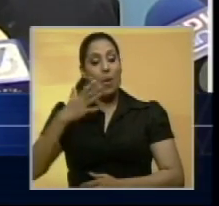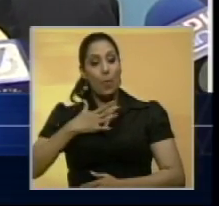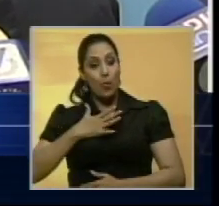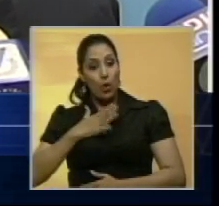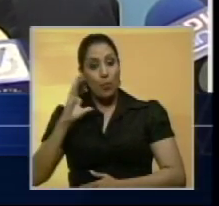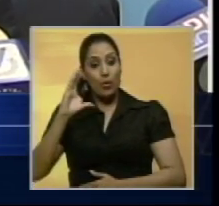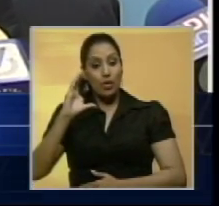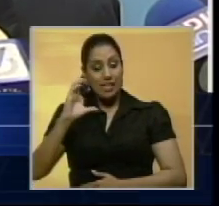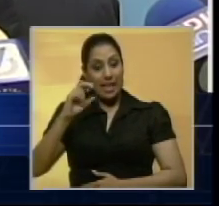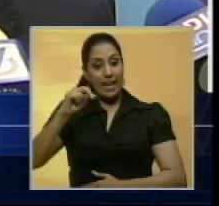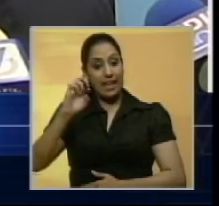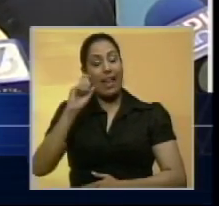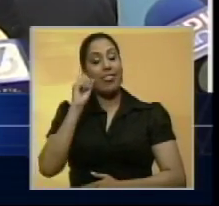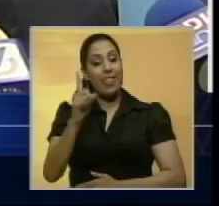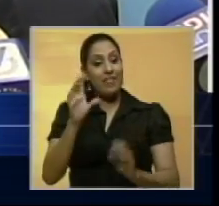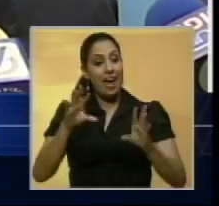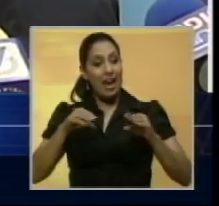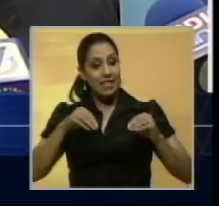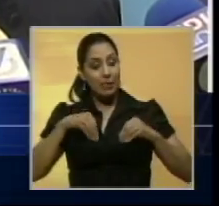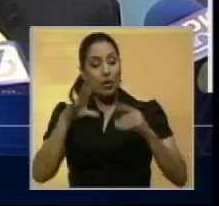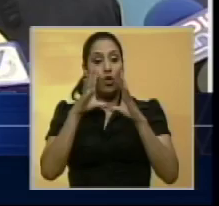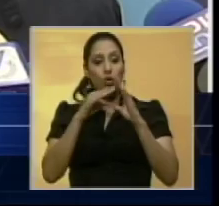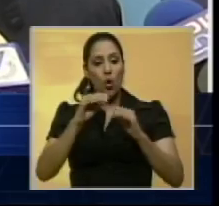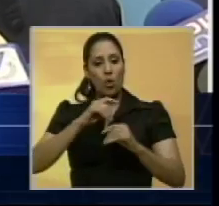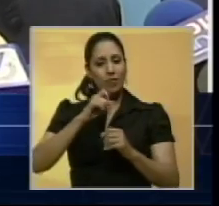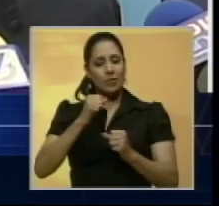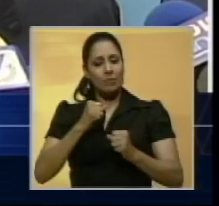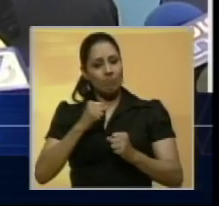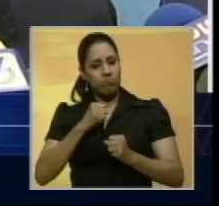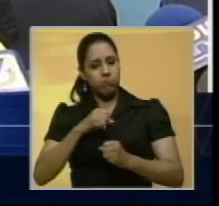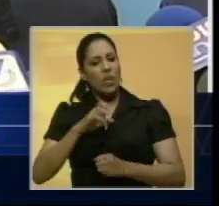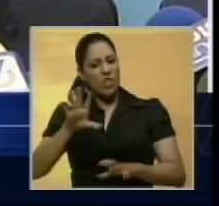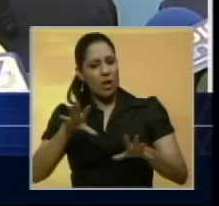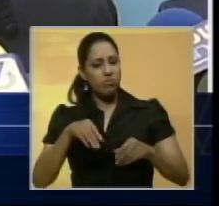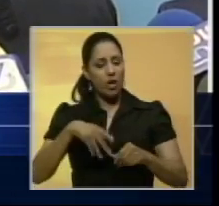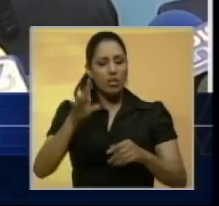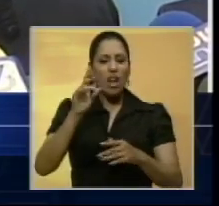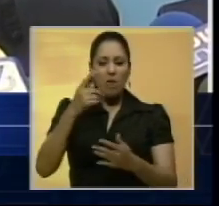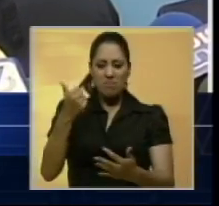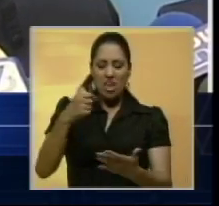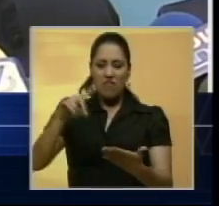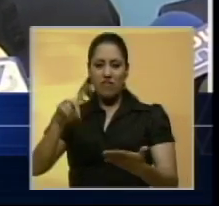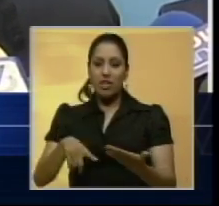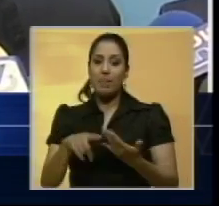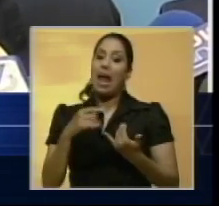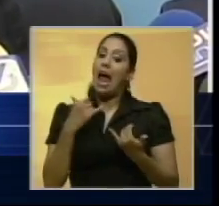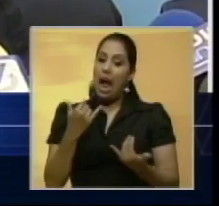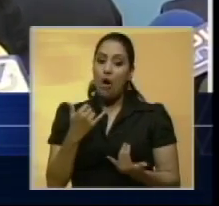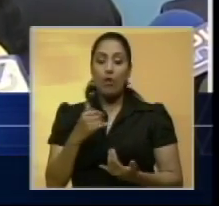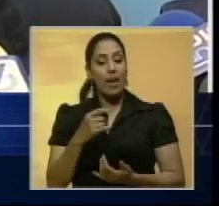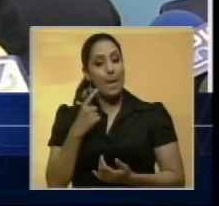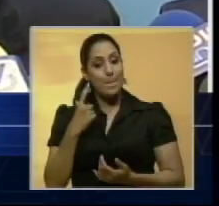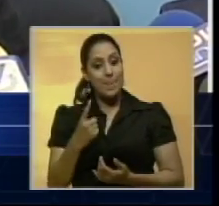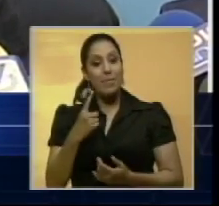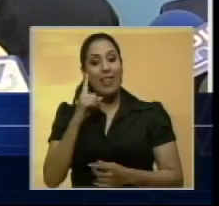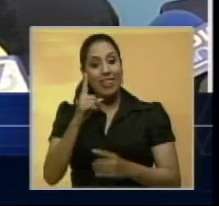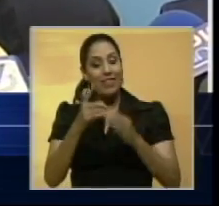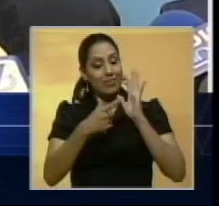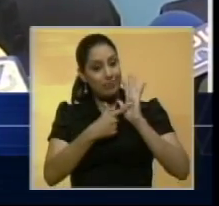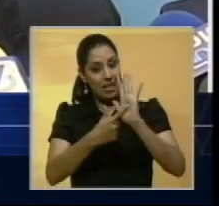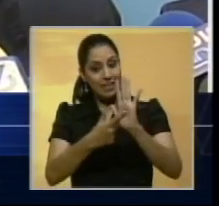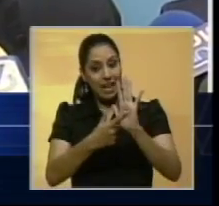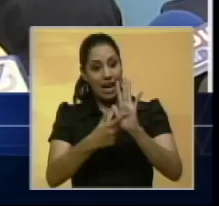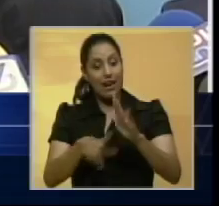Electoral. Tuvieron que reconocerlo, tuvieron que dar su brazo a torcer. Eso es lo primero que hay que